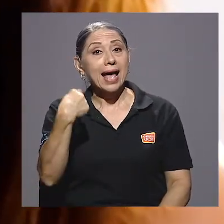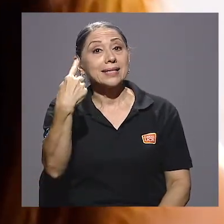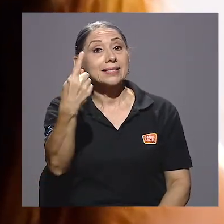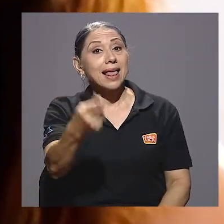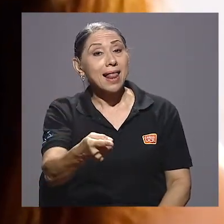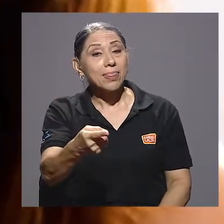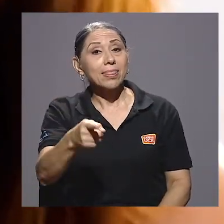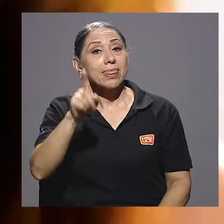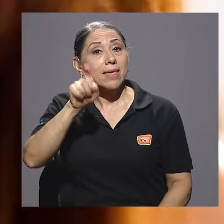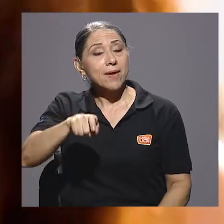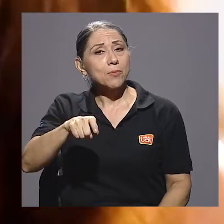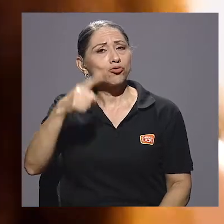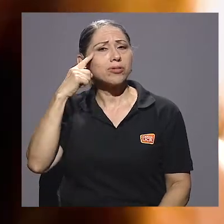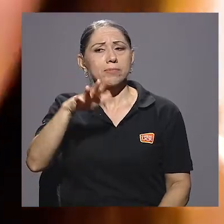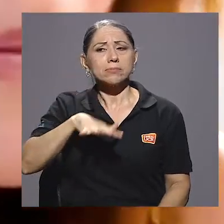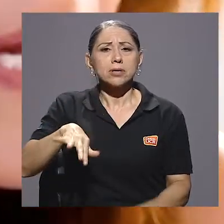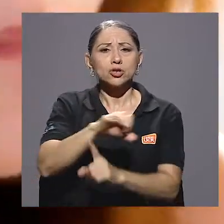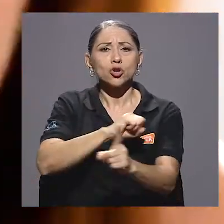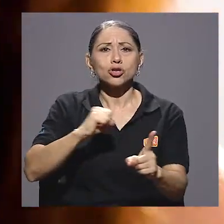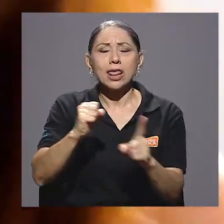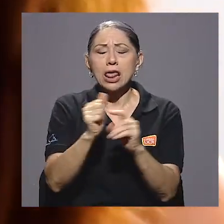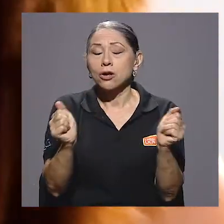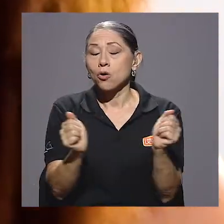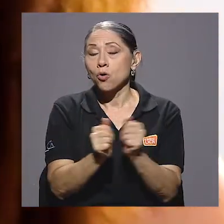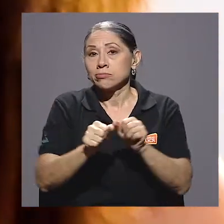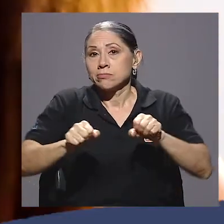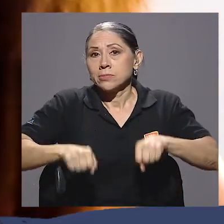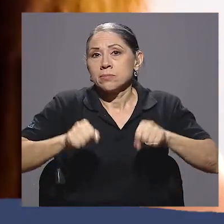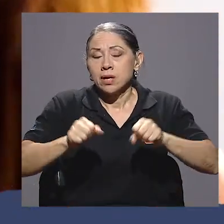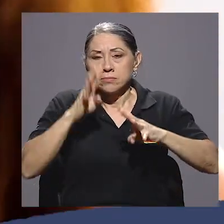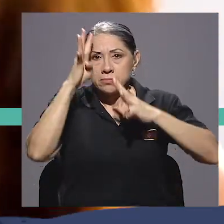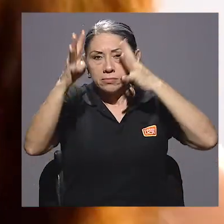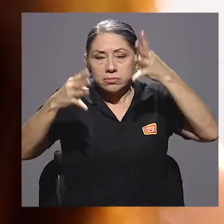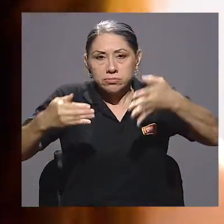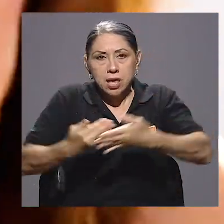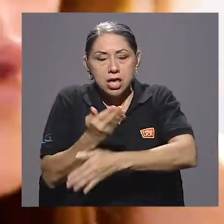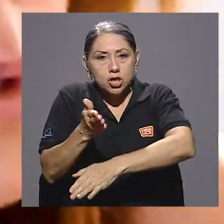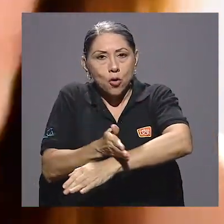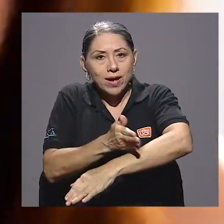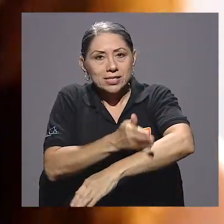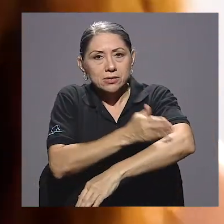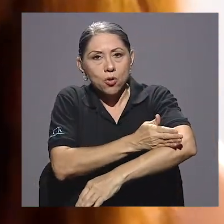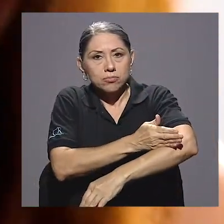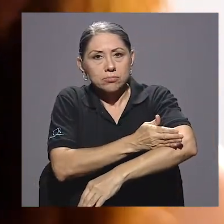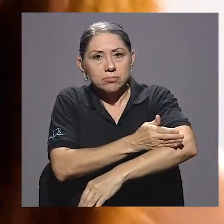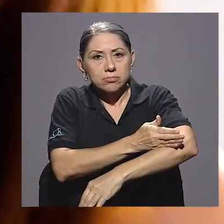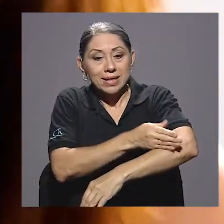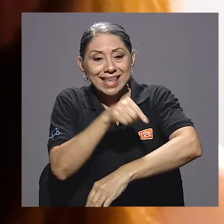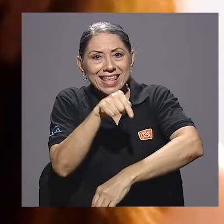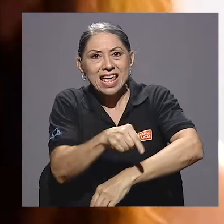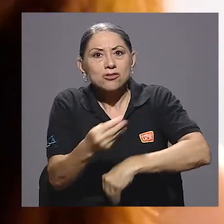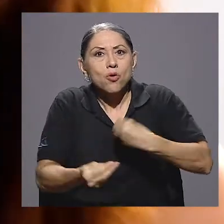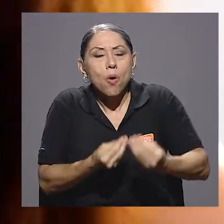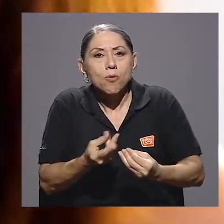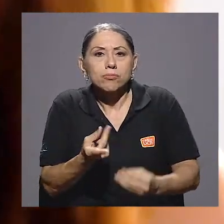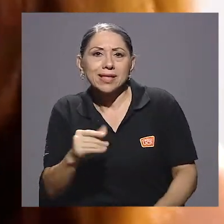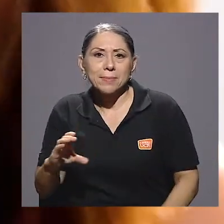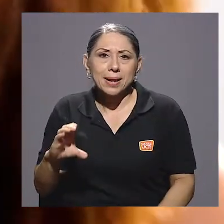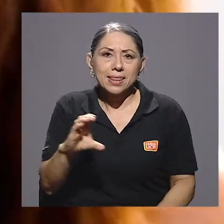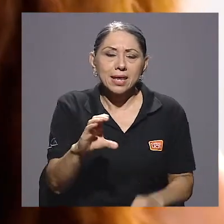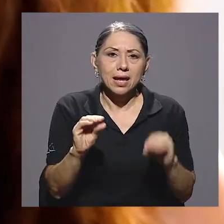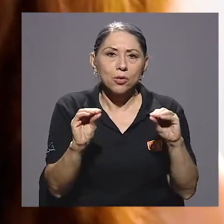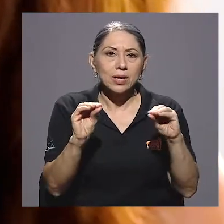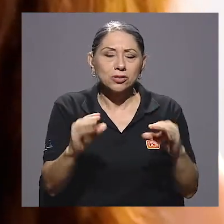tener que ser una sociedad con una enorme capacidad de innovación, y la innovación no viene sino de invertir